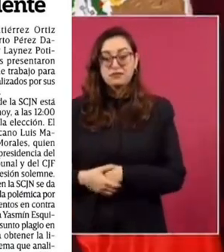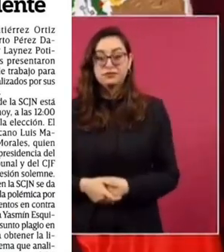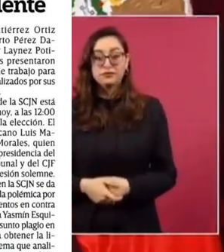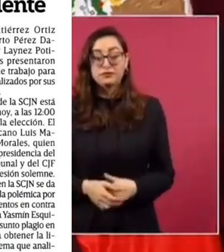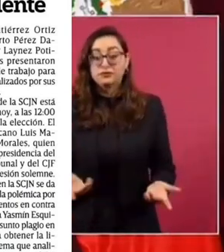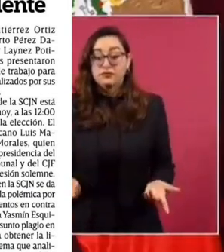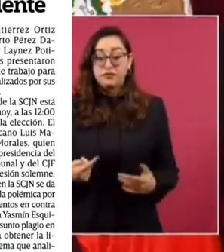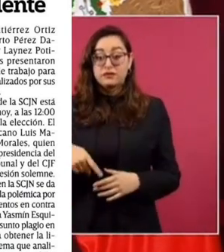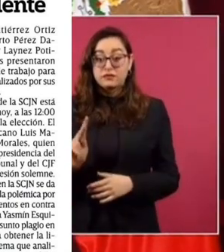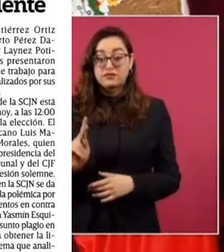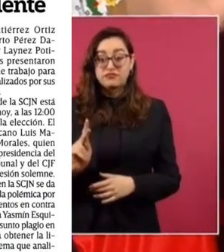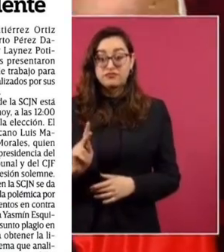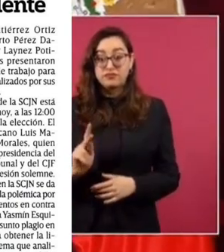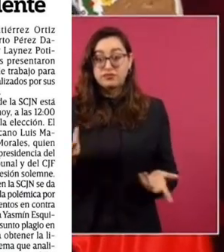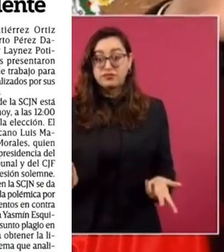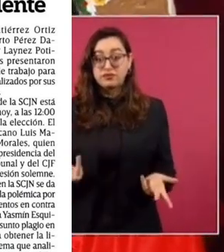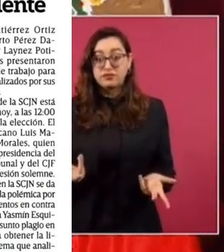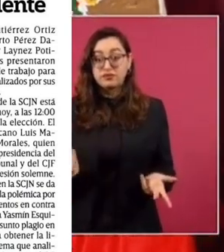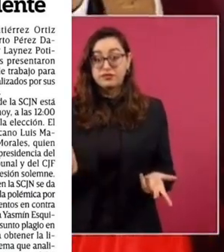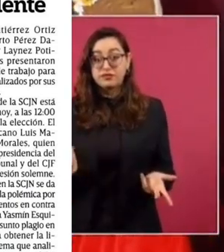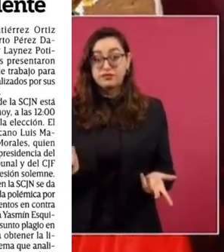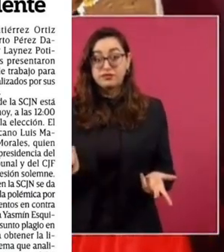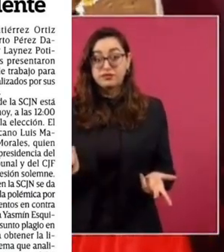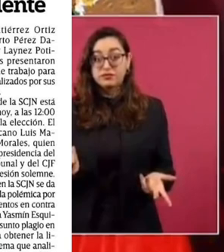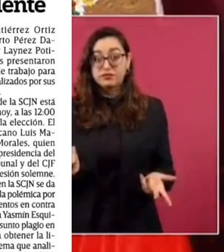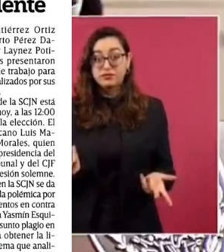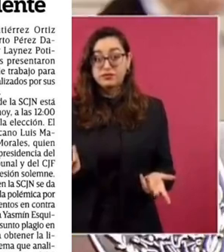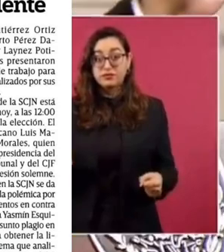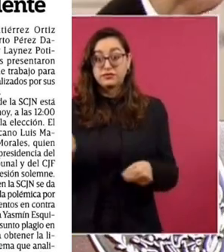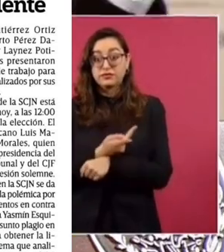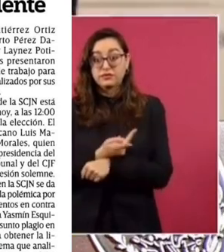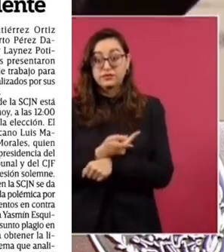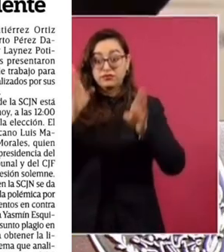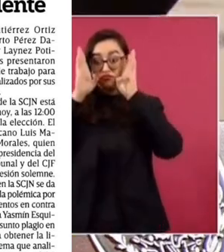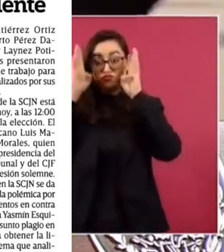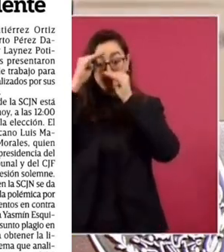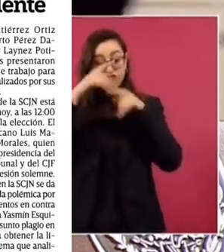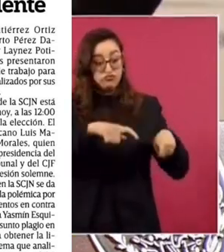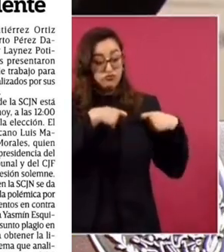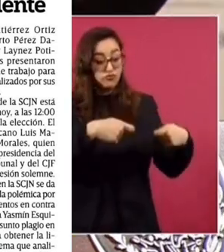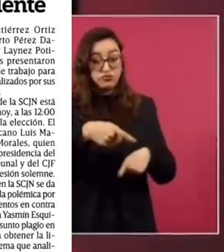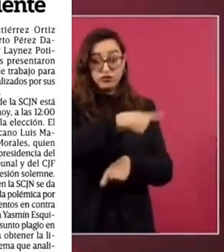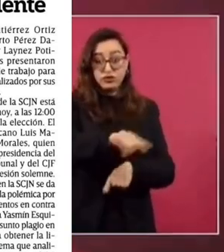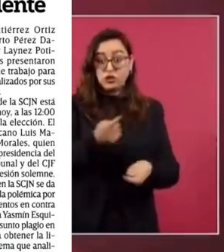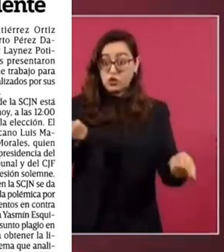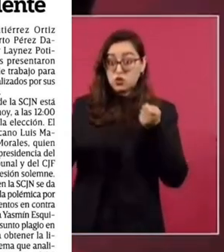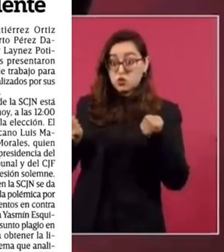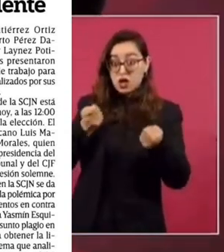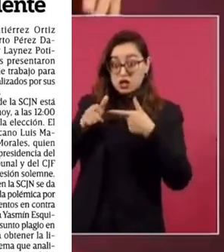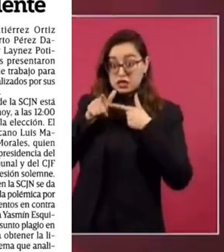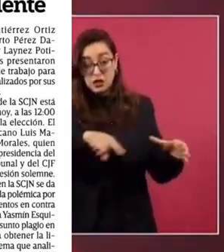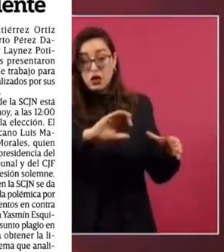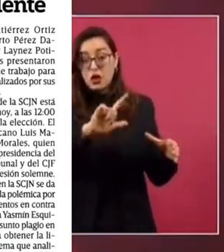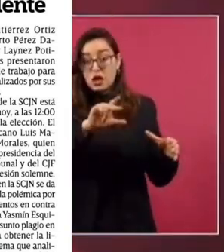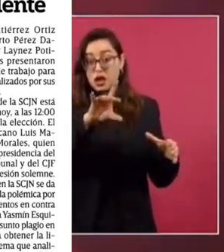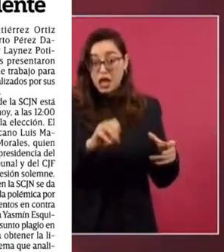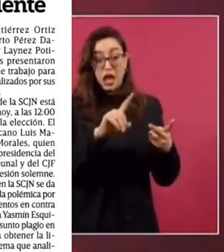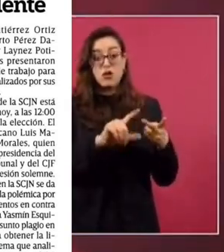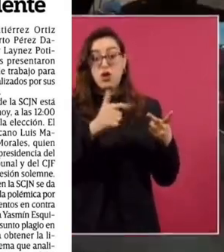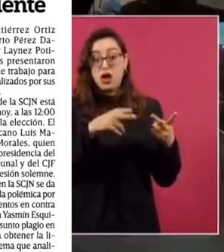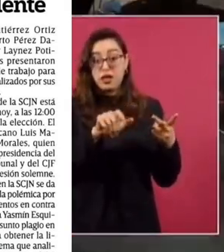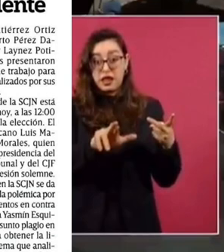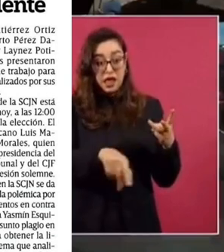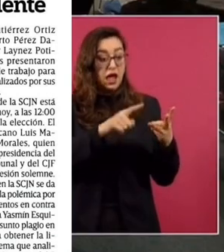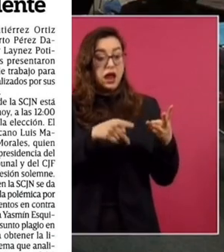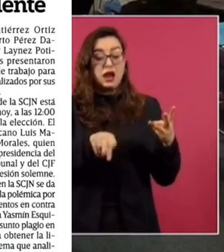significa que el país esté en manos del conservadurismo y de Claudio X. González y de Héctor Aguilar Camín y de Krause, aunque